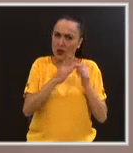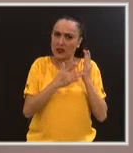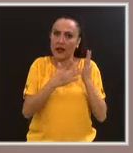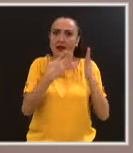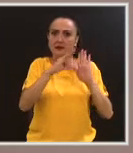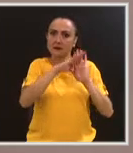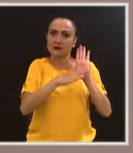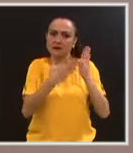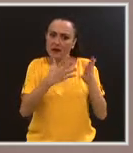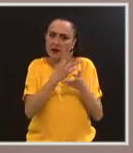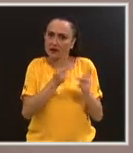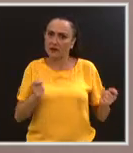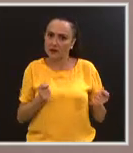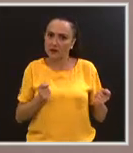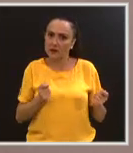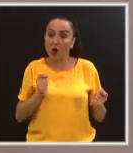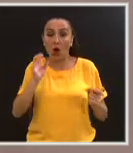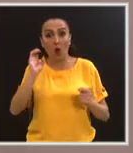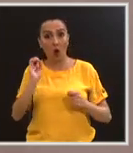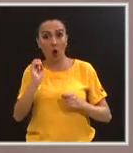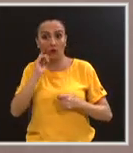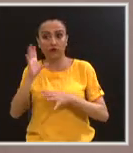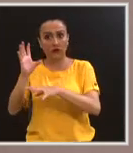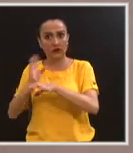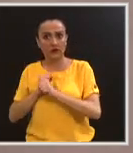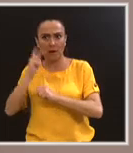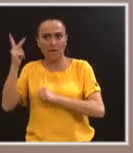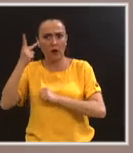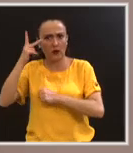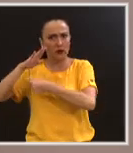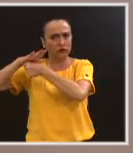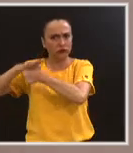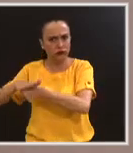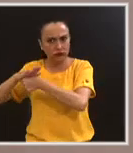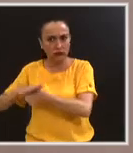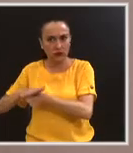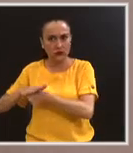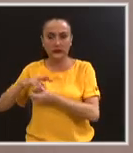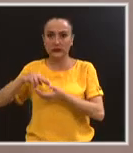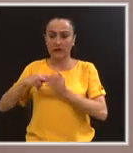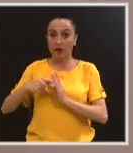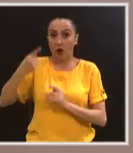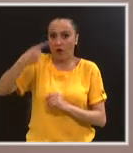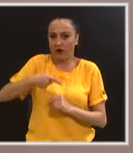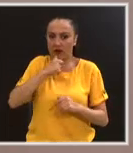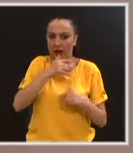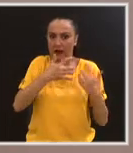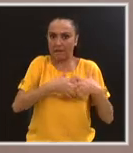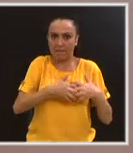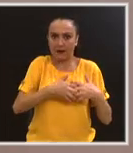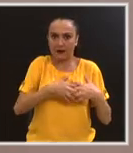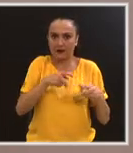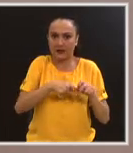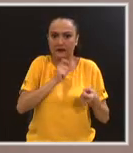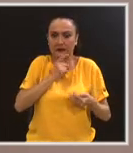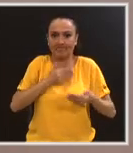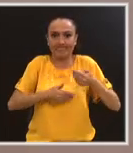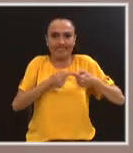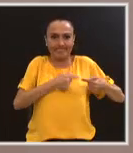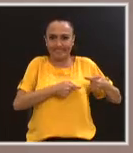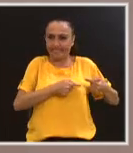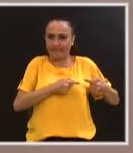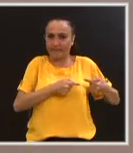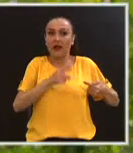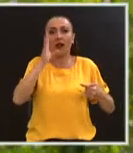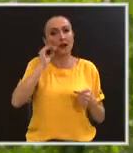sido subsanadas está recibiendo presiones políticas que hacen y obligan a la empresa a echar marcha atrás